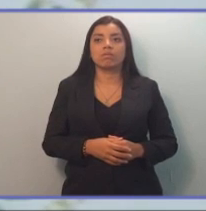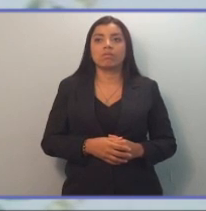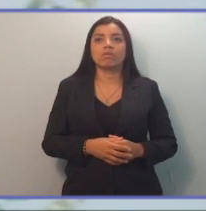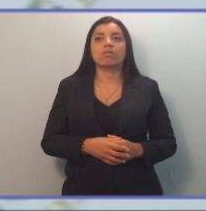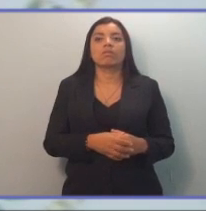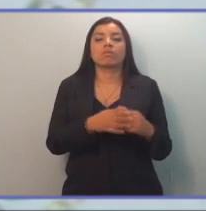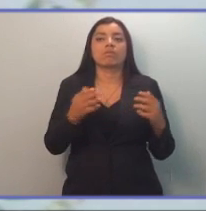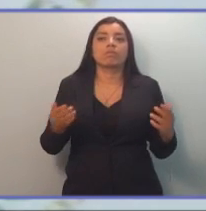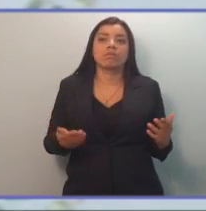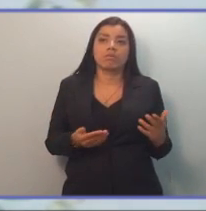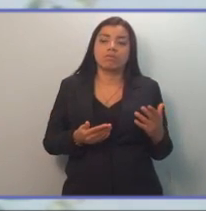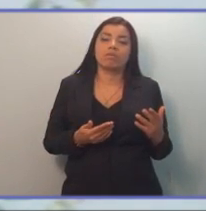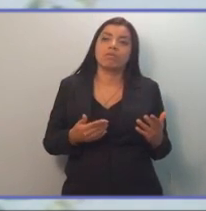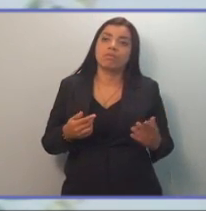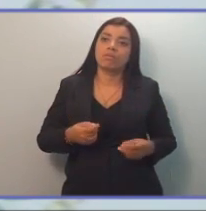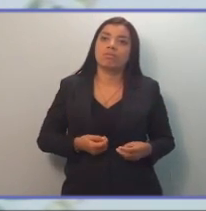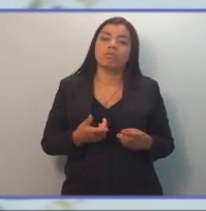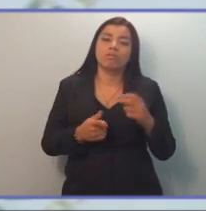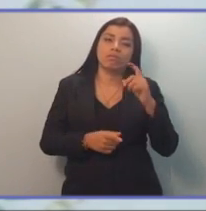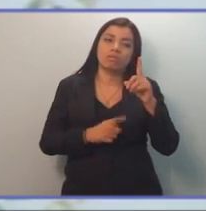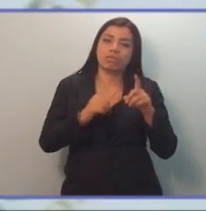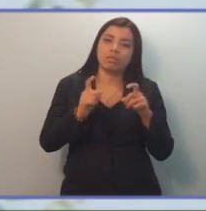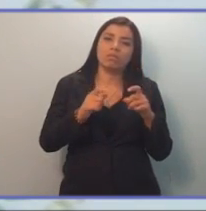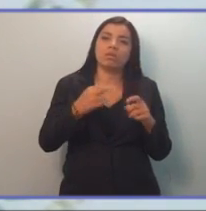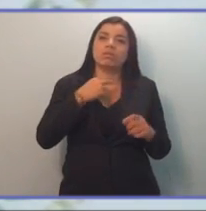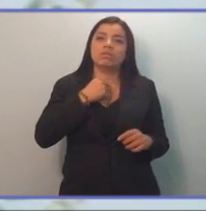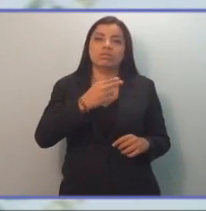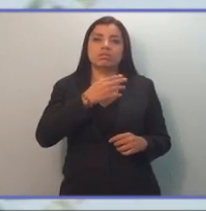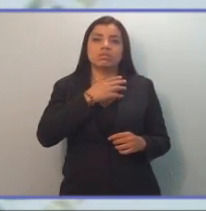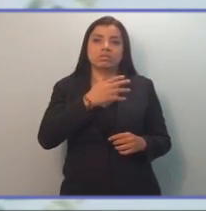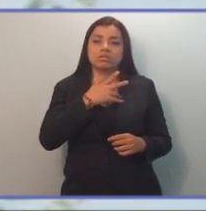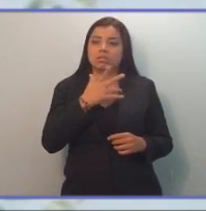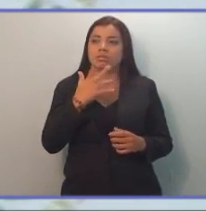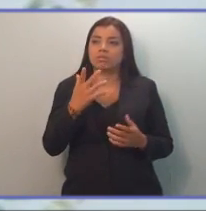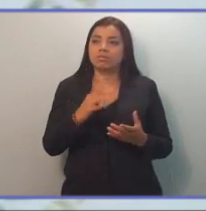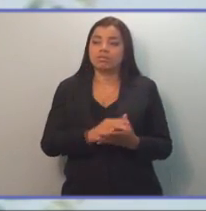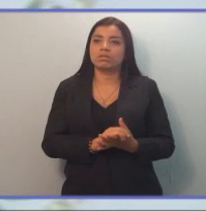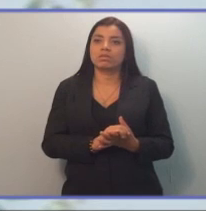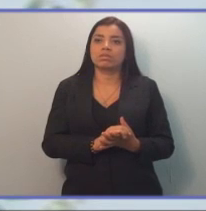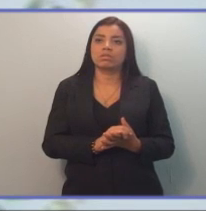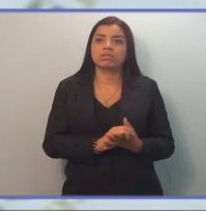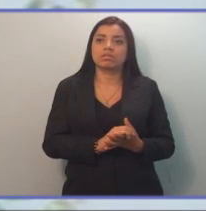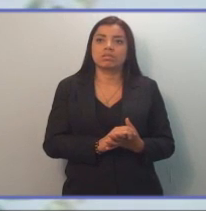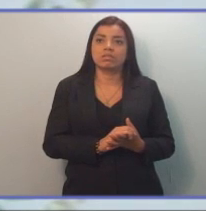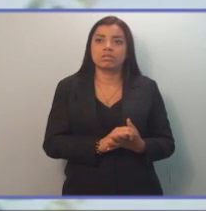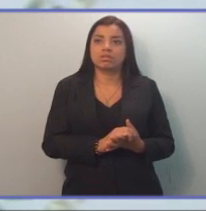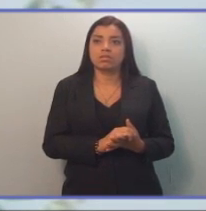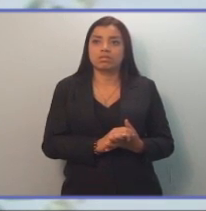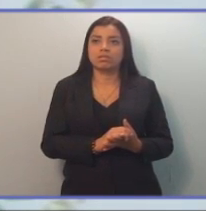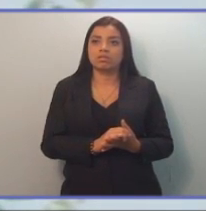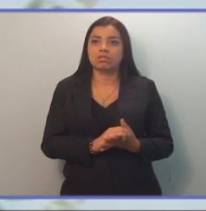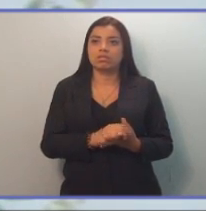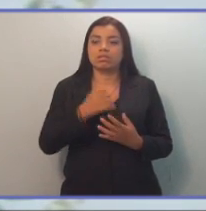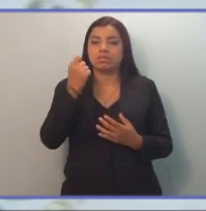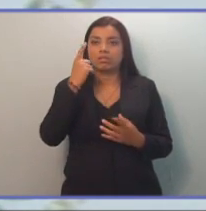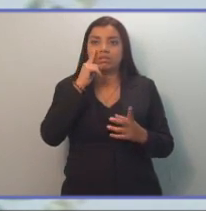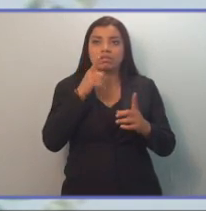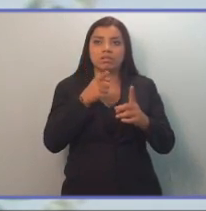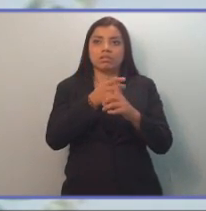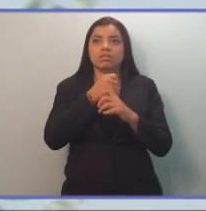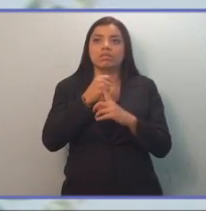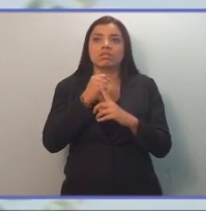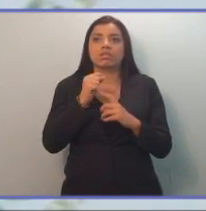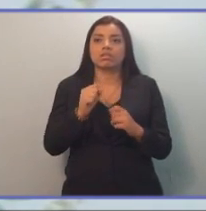La verdad es que la pregunta es un poco compleja, no entiendo cuál es la finalidad de la